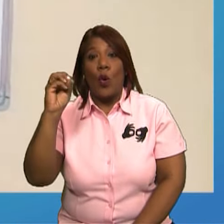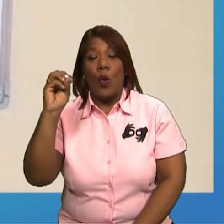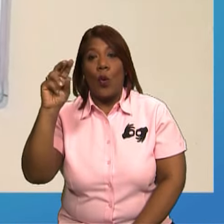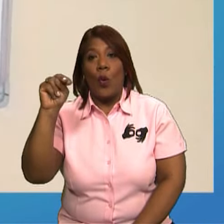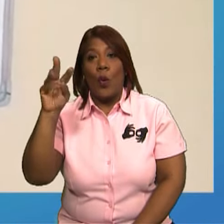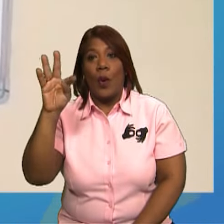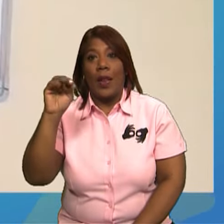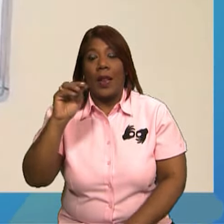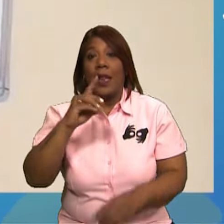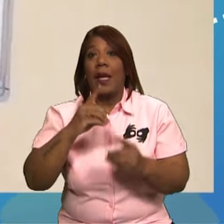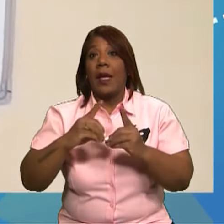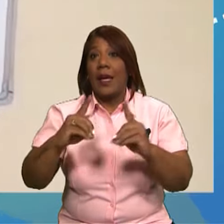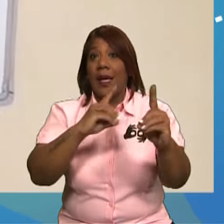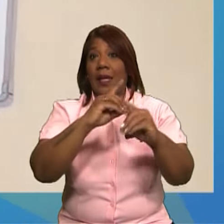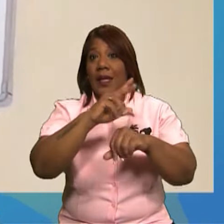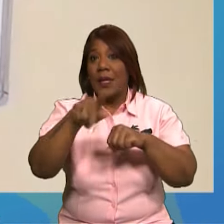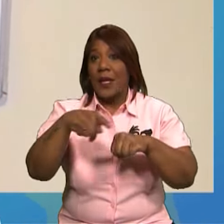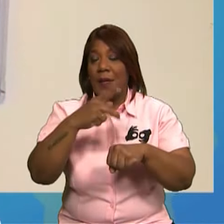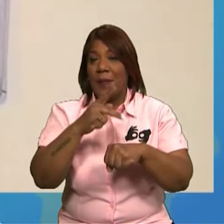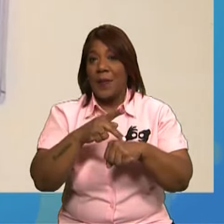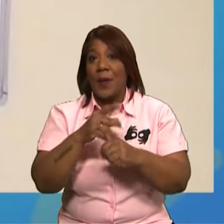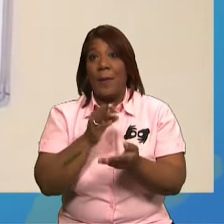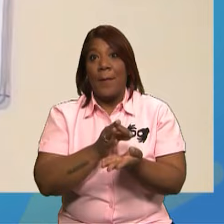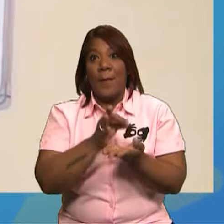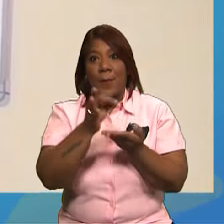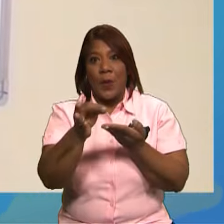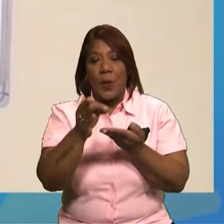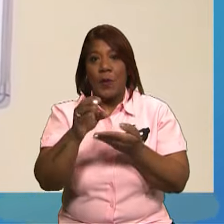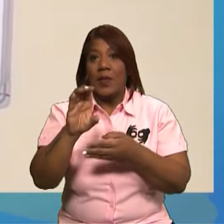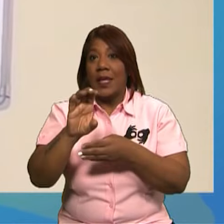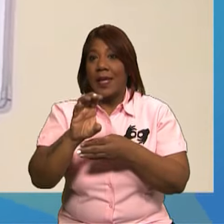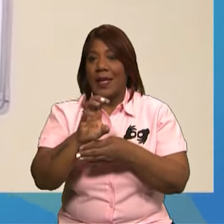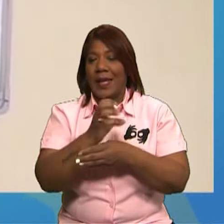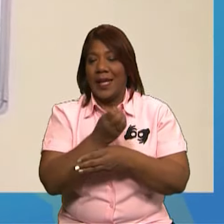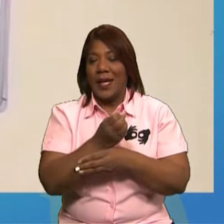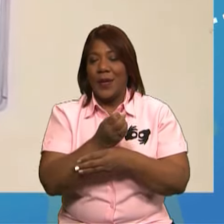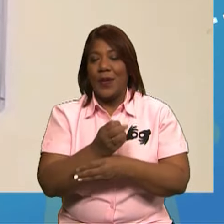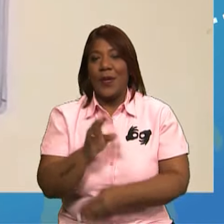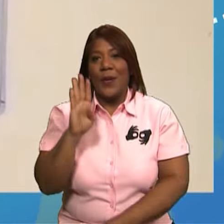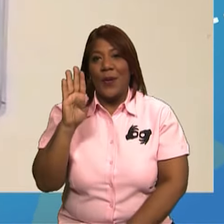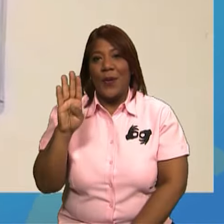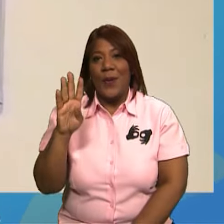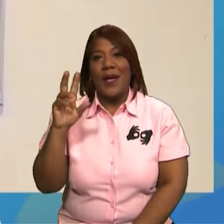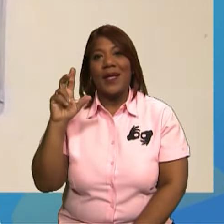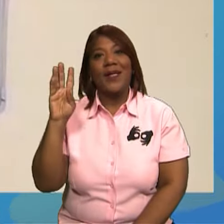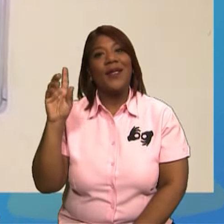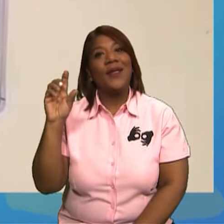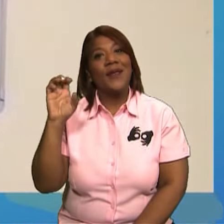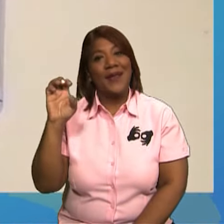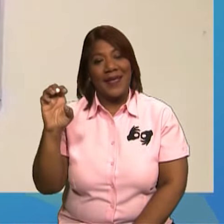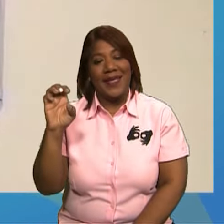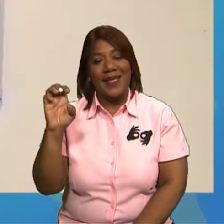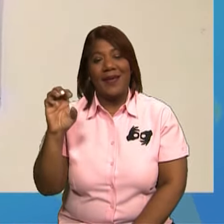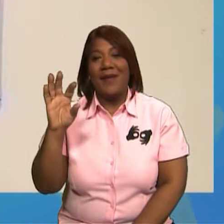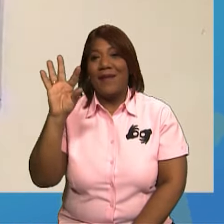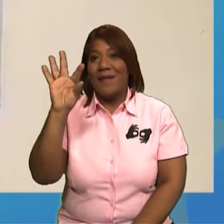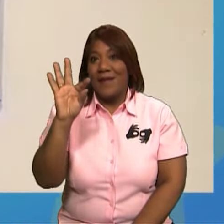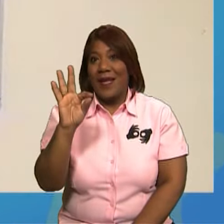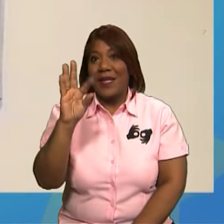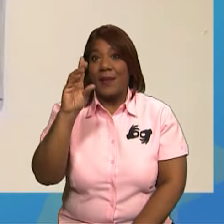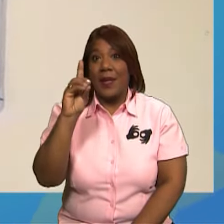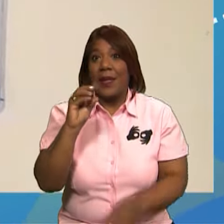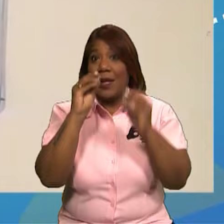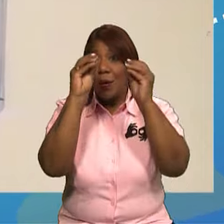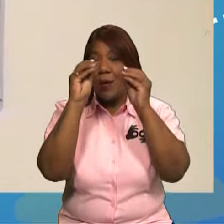de Penonomé, provincia de Coclé. Curso el cuarto E con la maestra Fátima de León. Hoy les